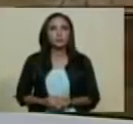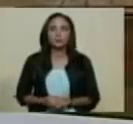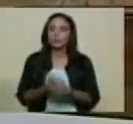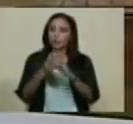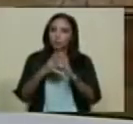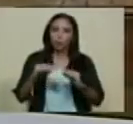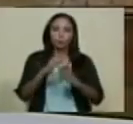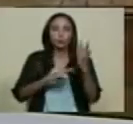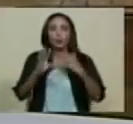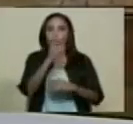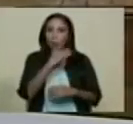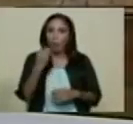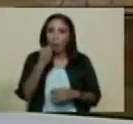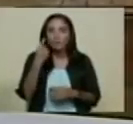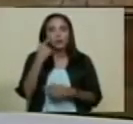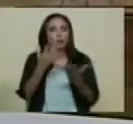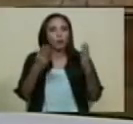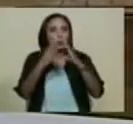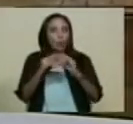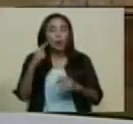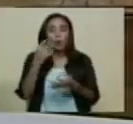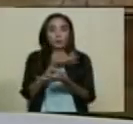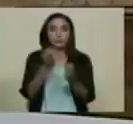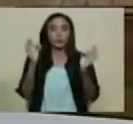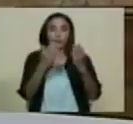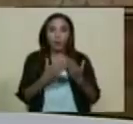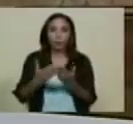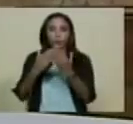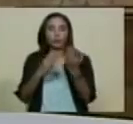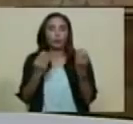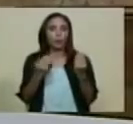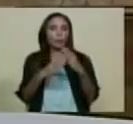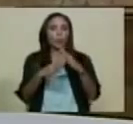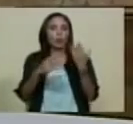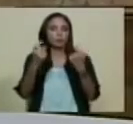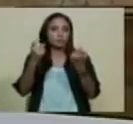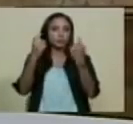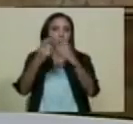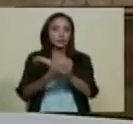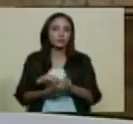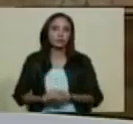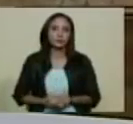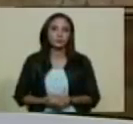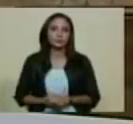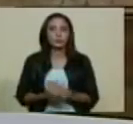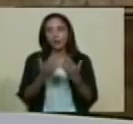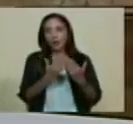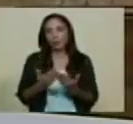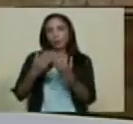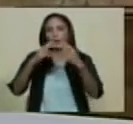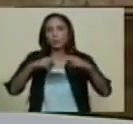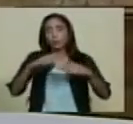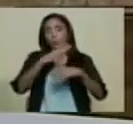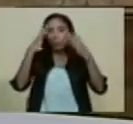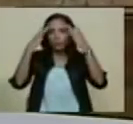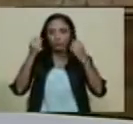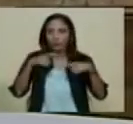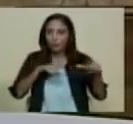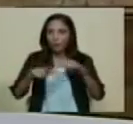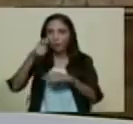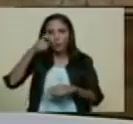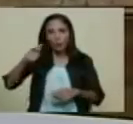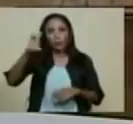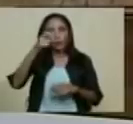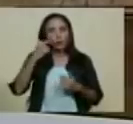nuestros muchachos tengan sus condiciones óptimas en su proceso de formación y de gesta como profesional. ¿Estamos listos?